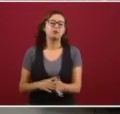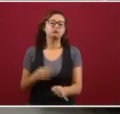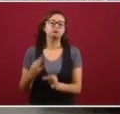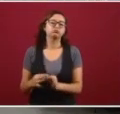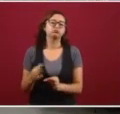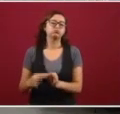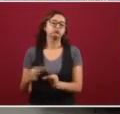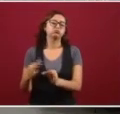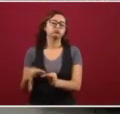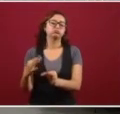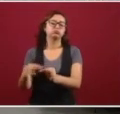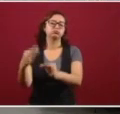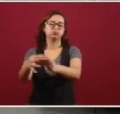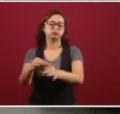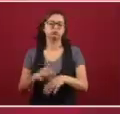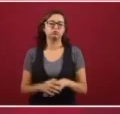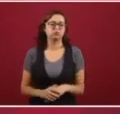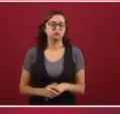y era